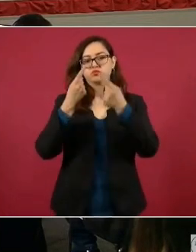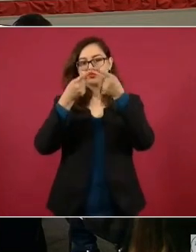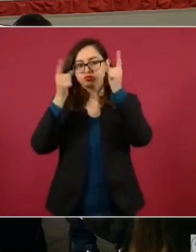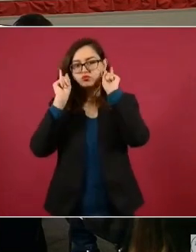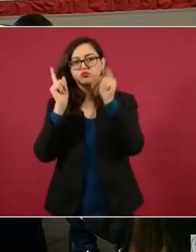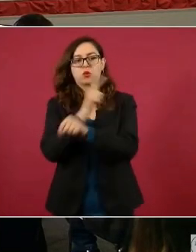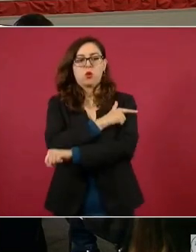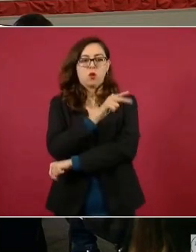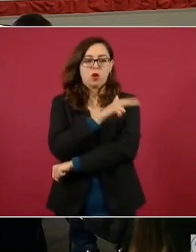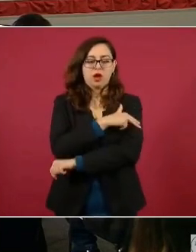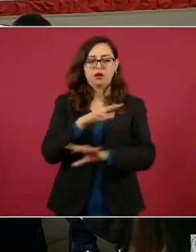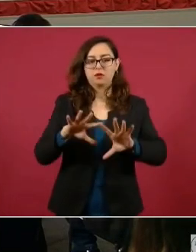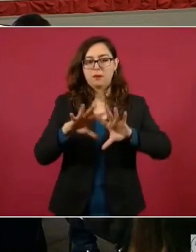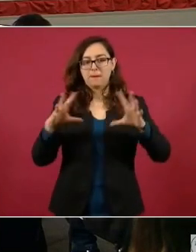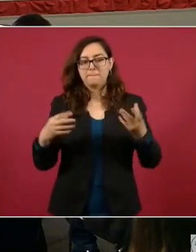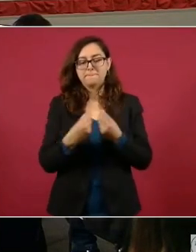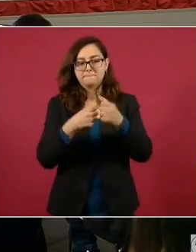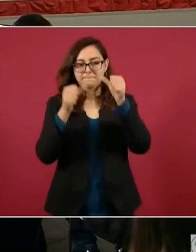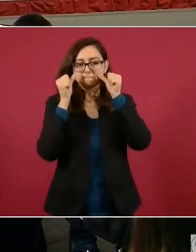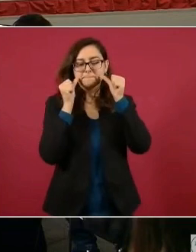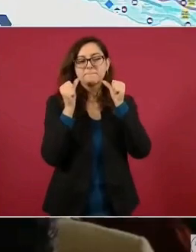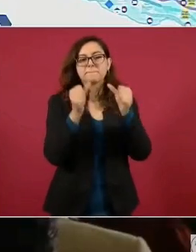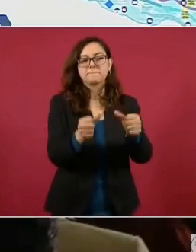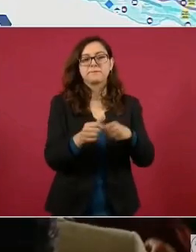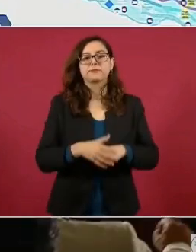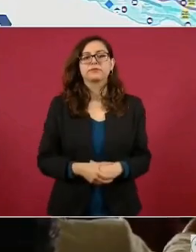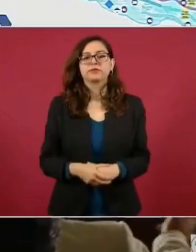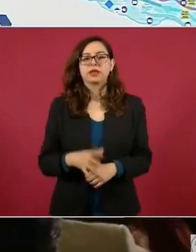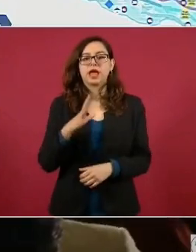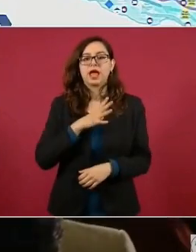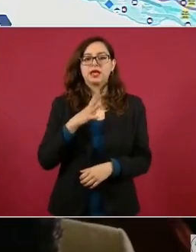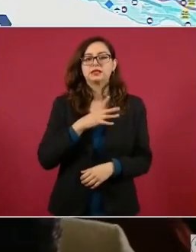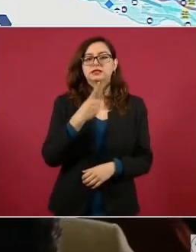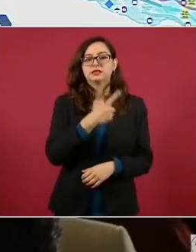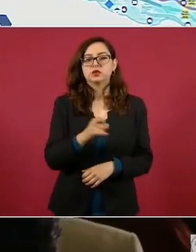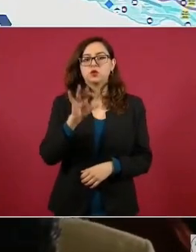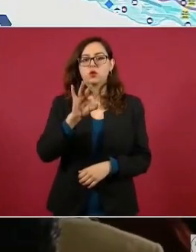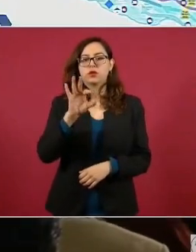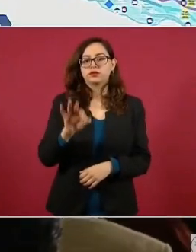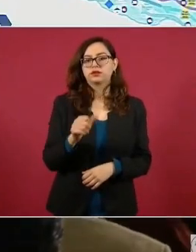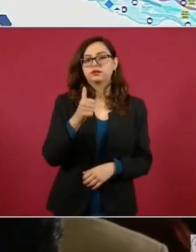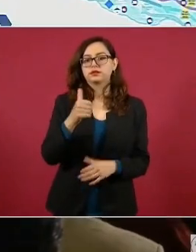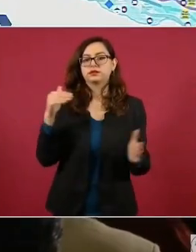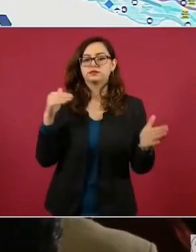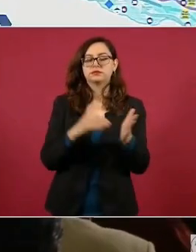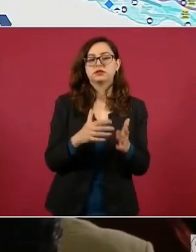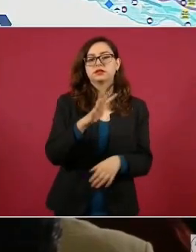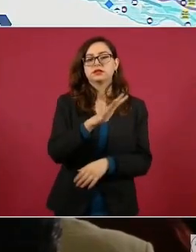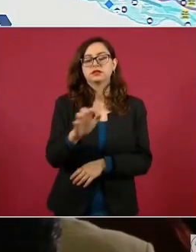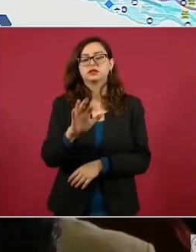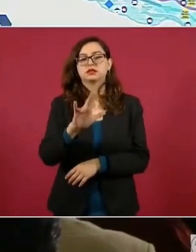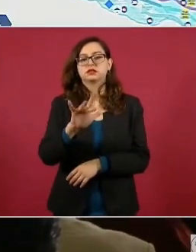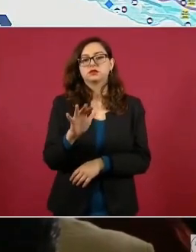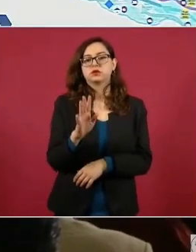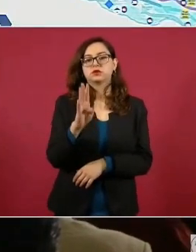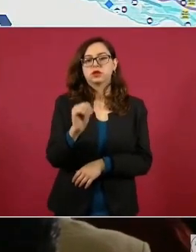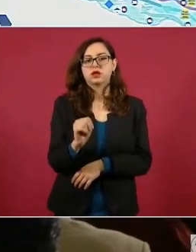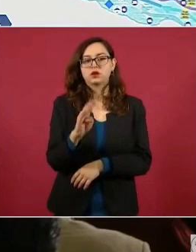para estas misiones se tiene un total de 146 mil 559